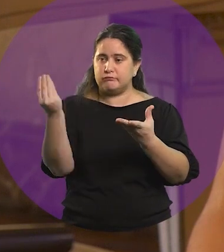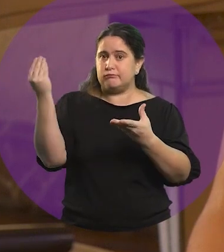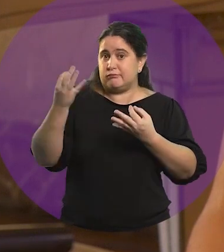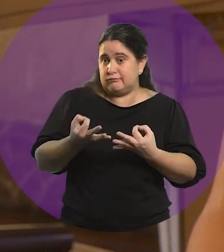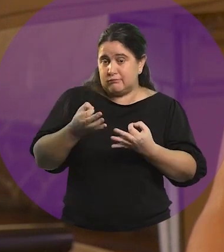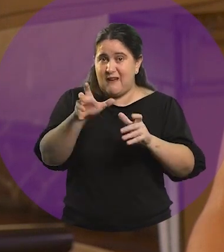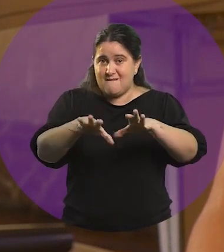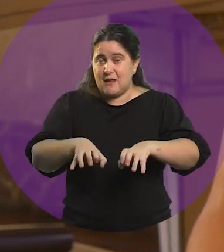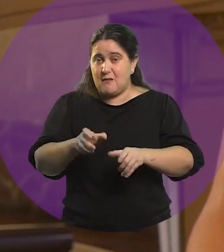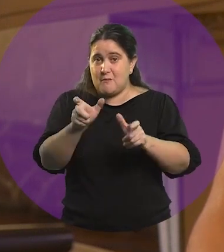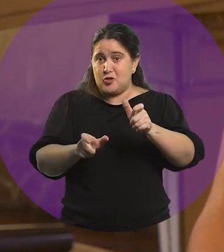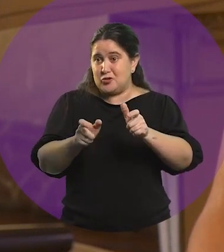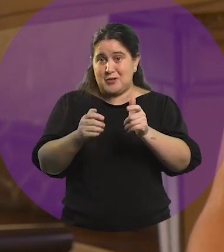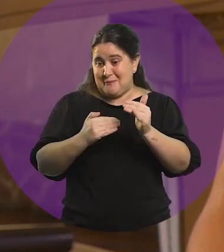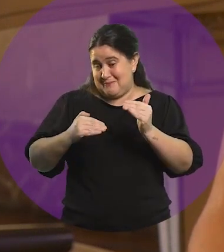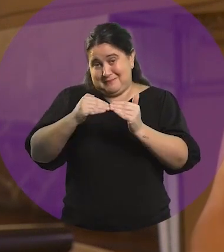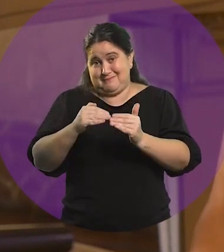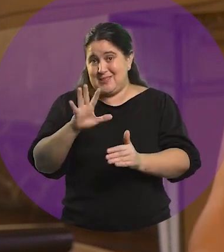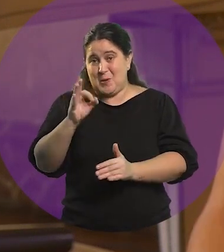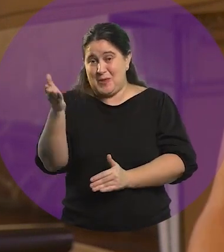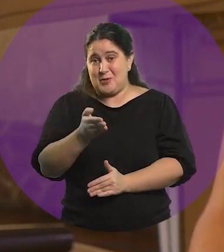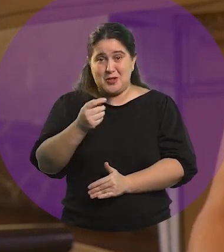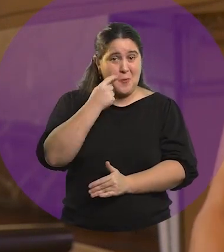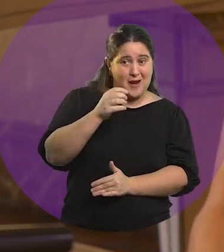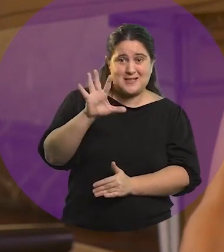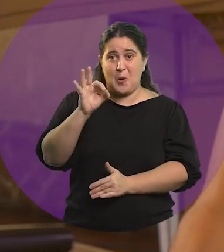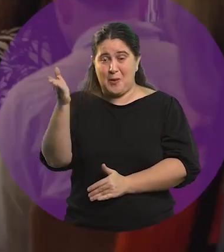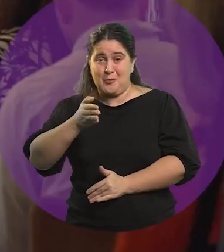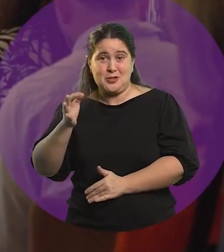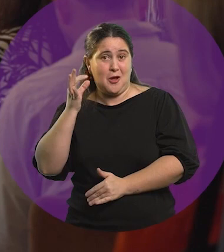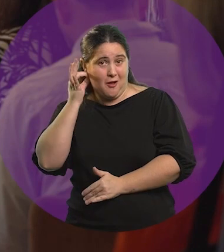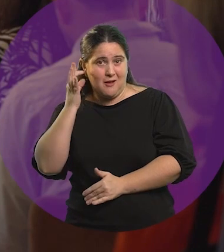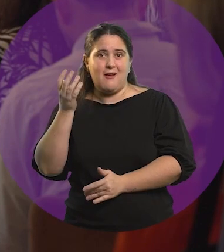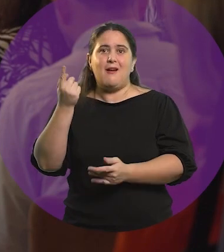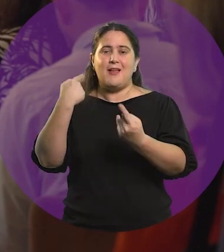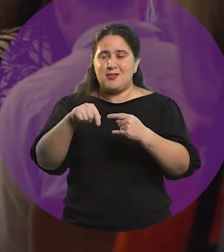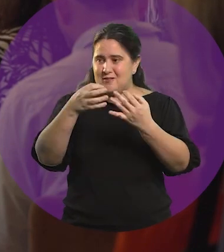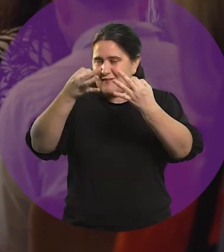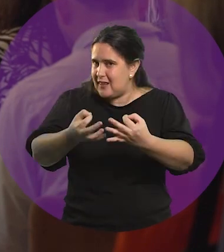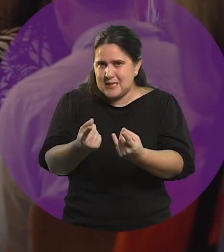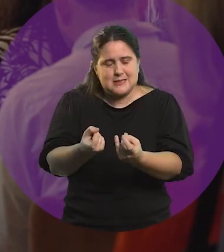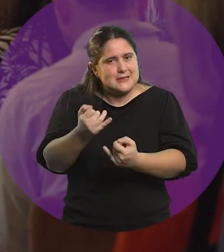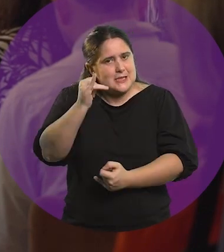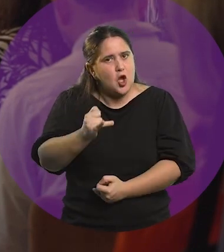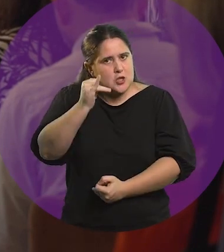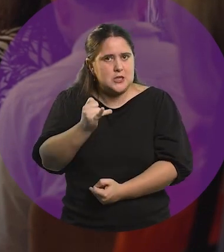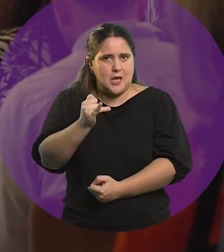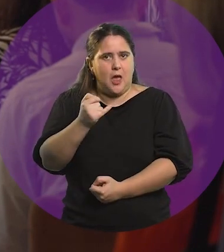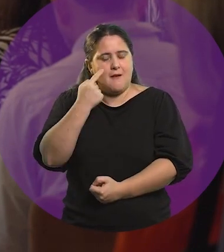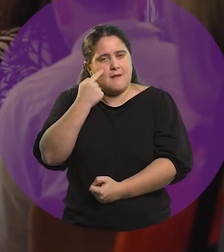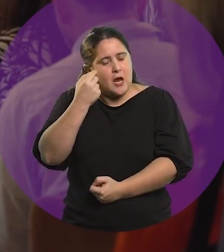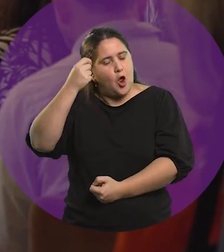compuesta de 50% mujeres y 50% hombres, definitivamente necesitamos el